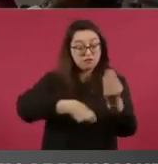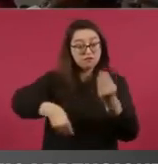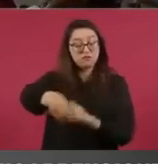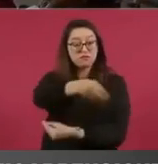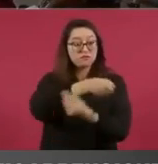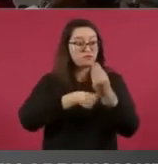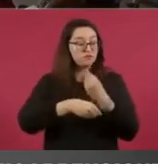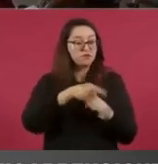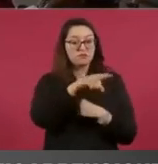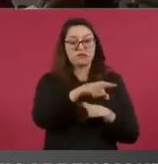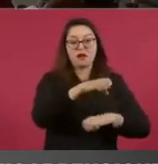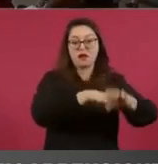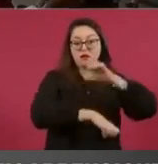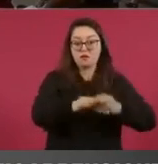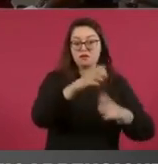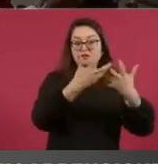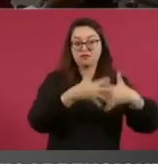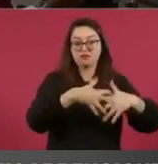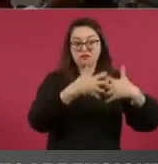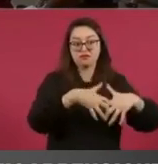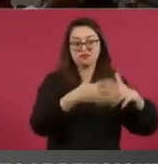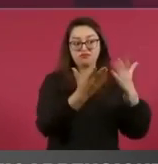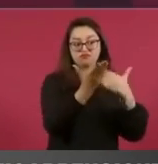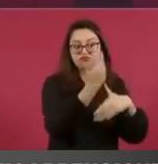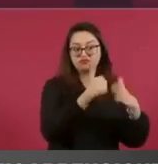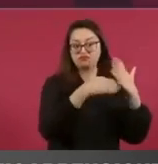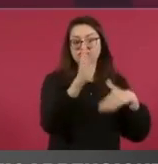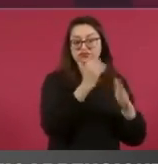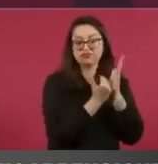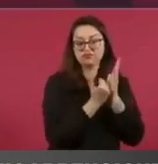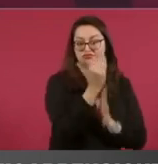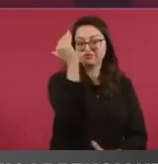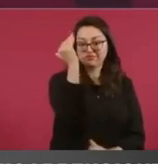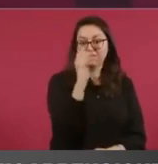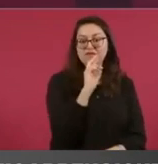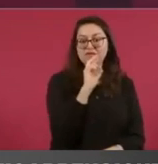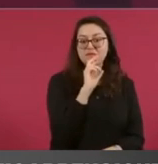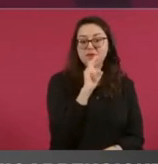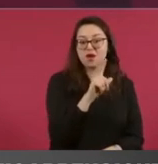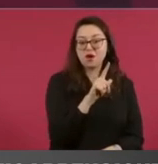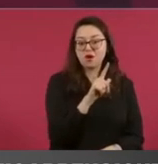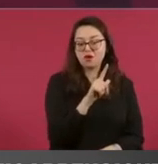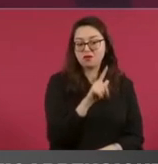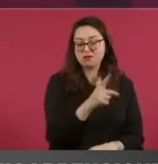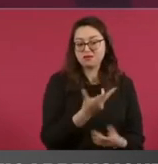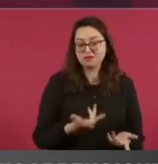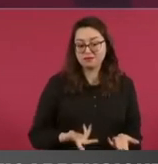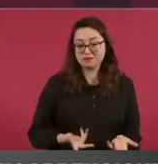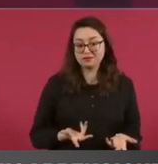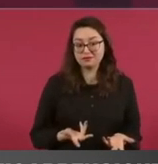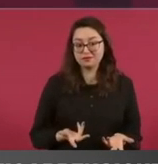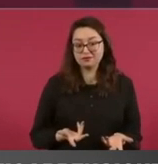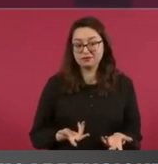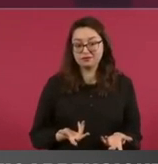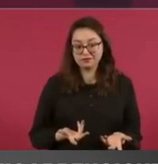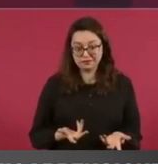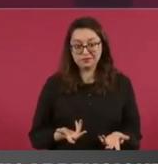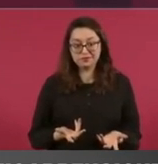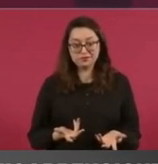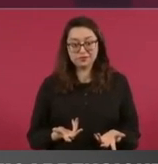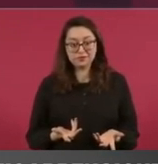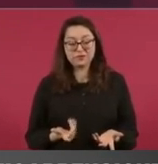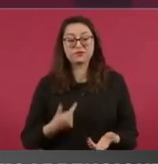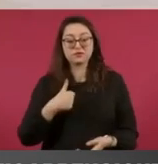porque sí se está distribuyendo, ¿no? Sí se distribuye. Yo les